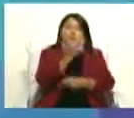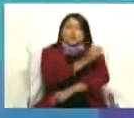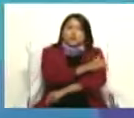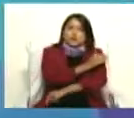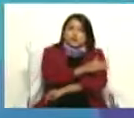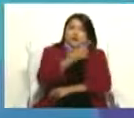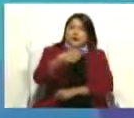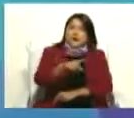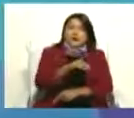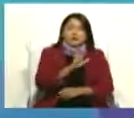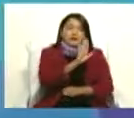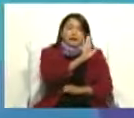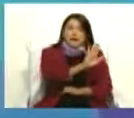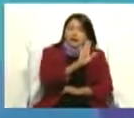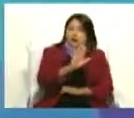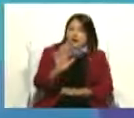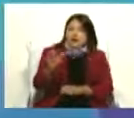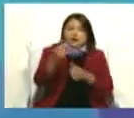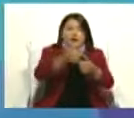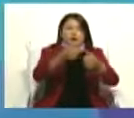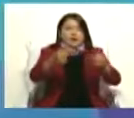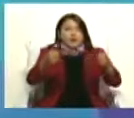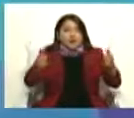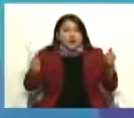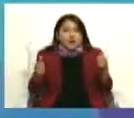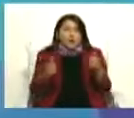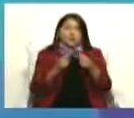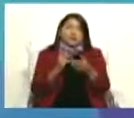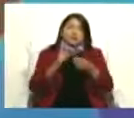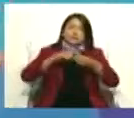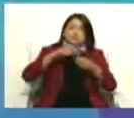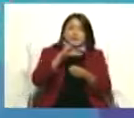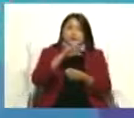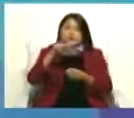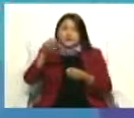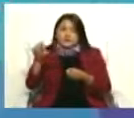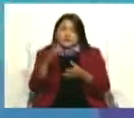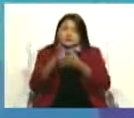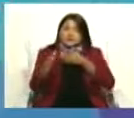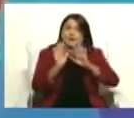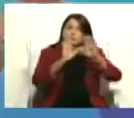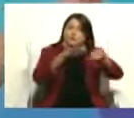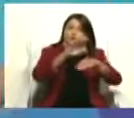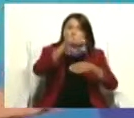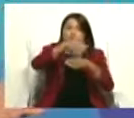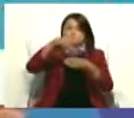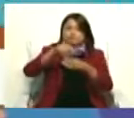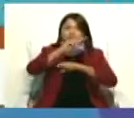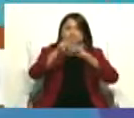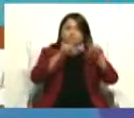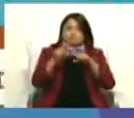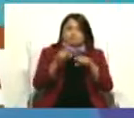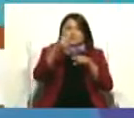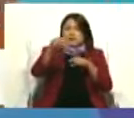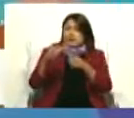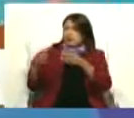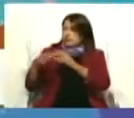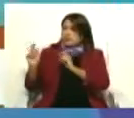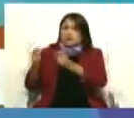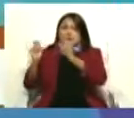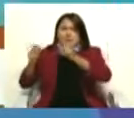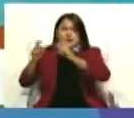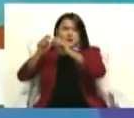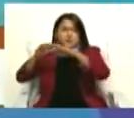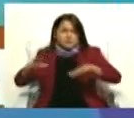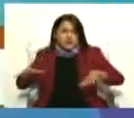decir, todos los partidos que se sumaron y se inscribieron ante el CNE en apoyo al referéndum consultivo tienen sus comandos de campaña con